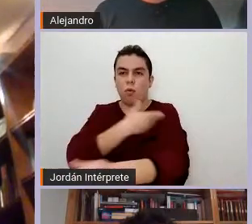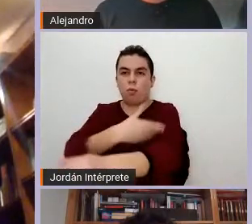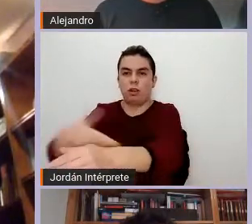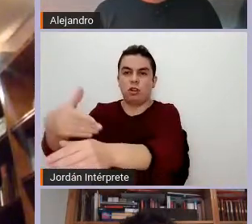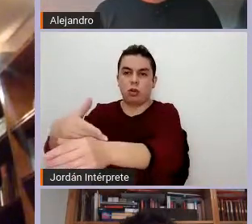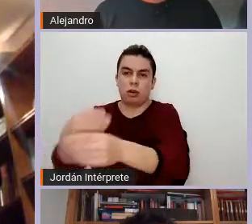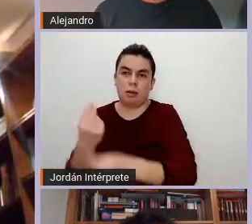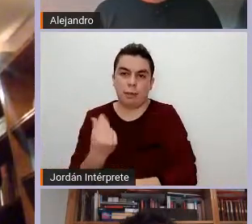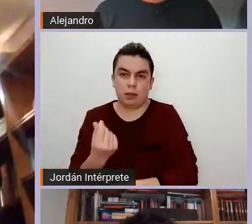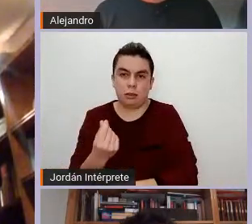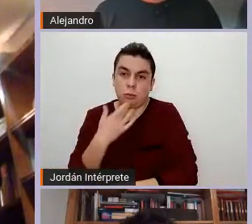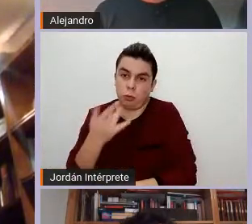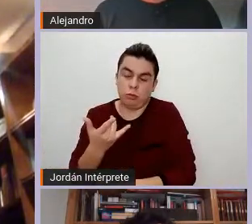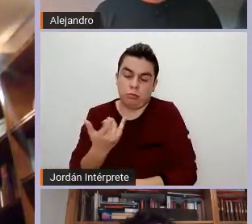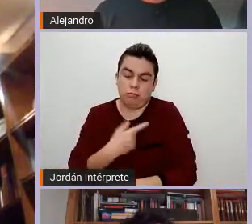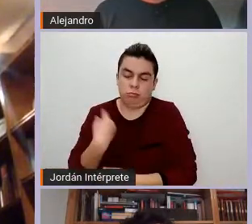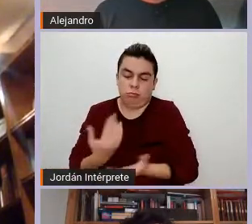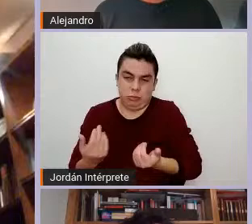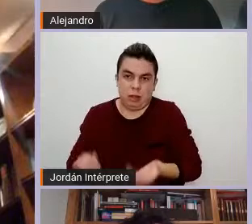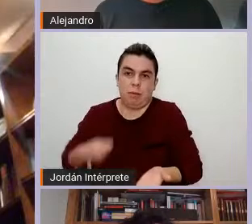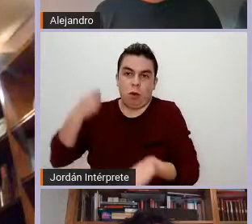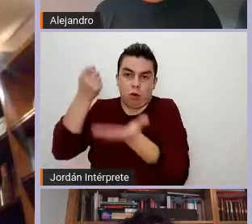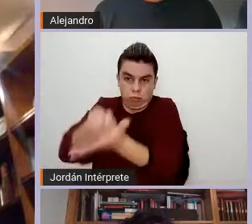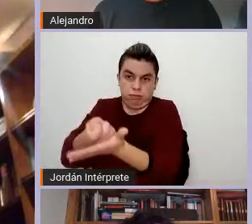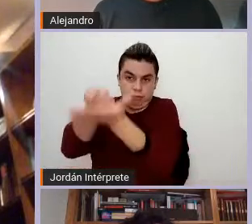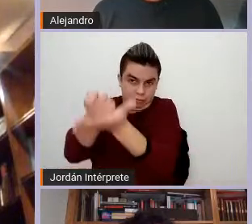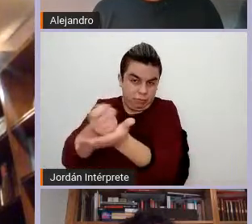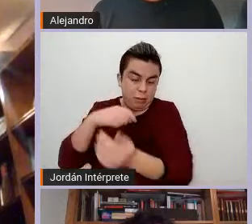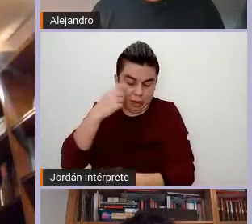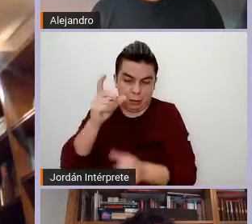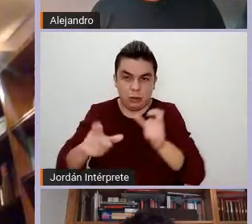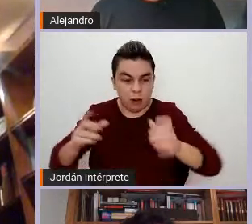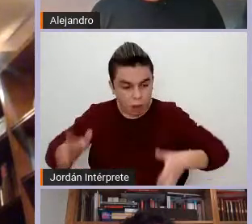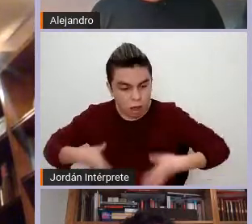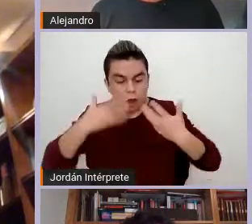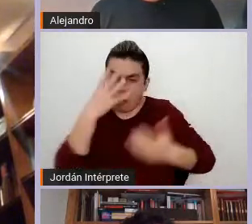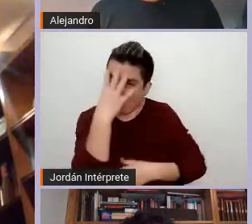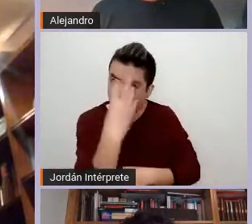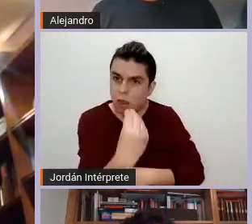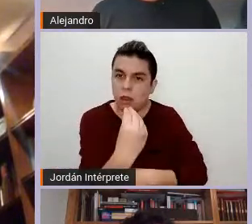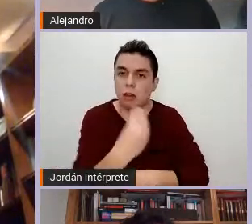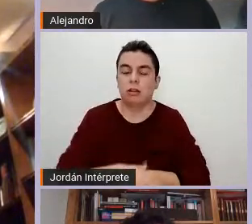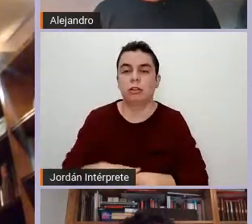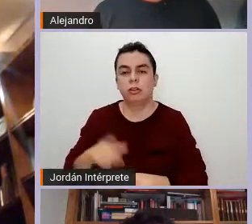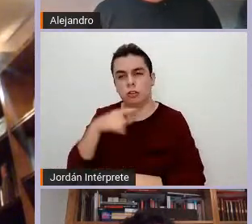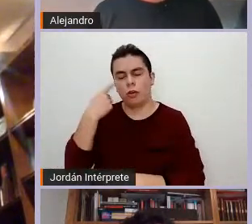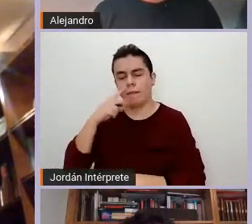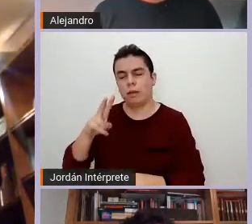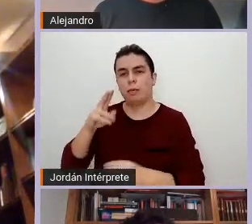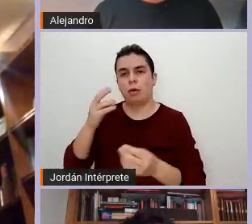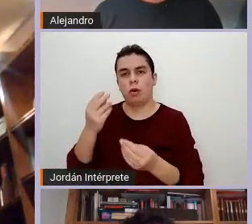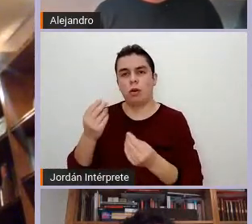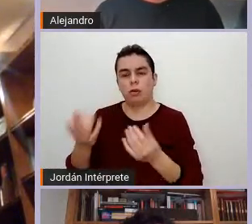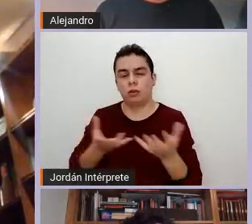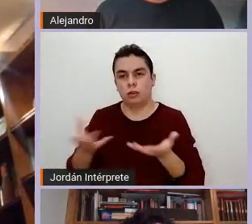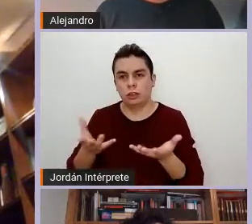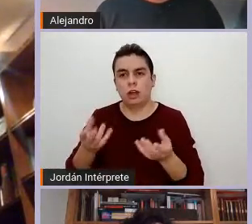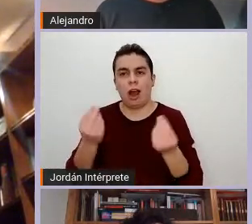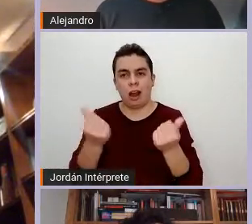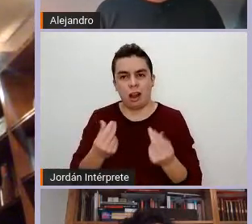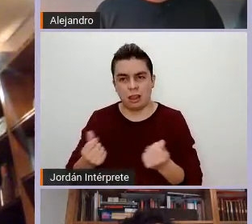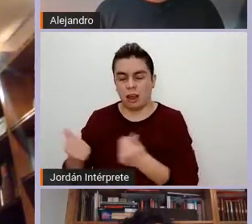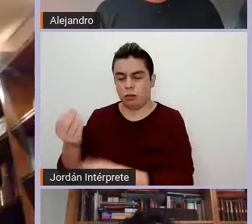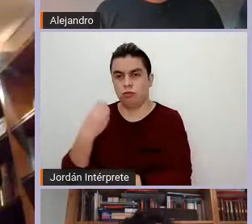porque hay que estimular, ¿va? Así es que vemos una calidad increíble, la tuvimos difícil,